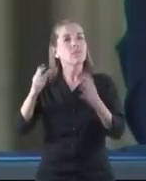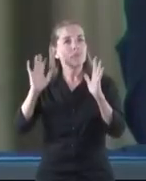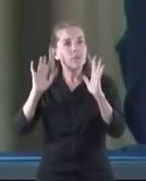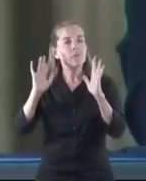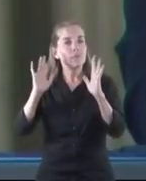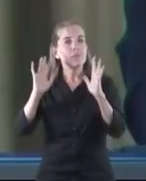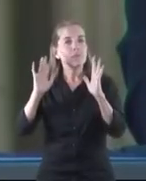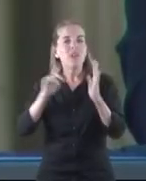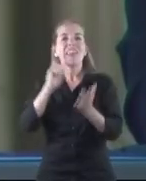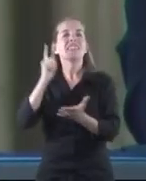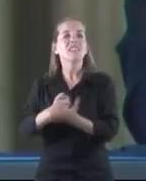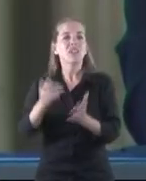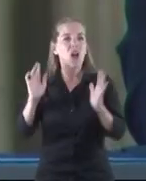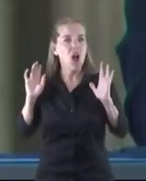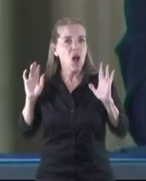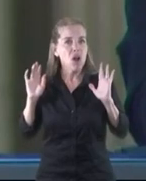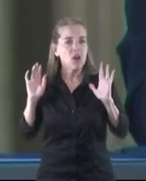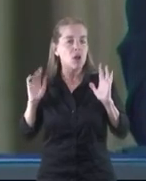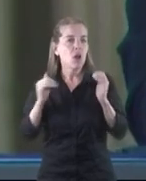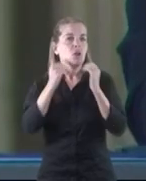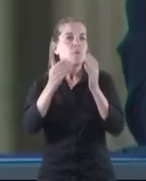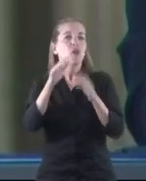misma manera, vivan donde vivan,